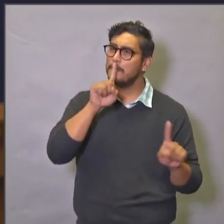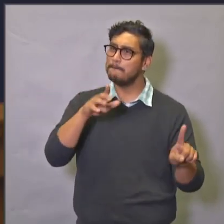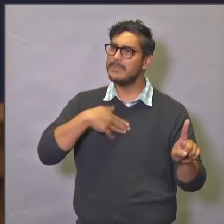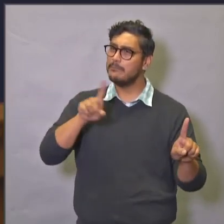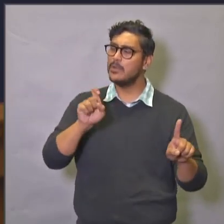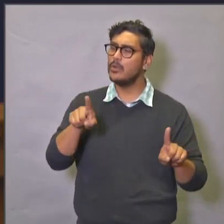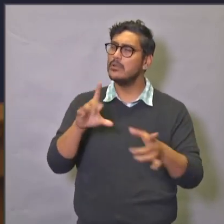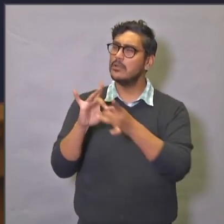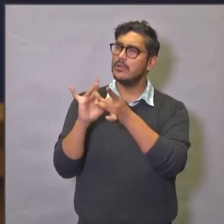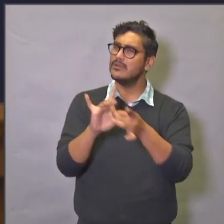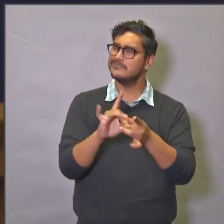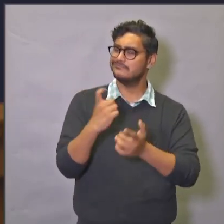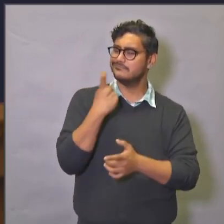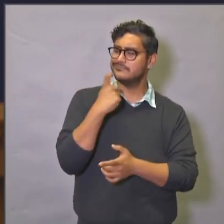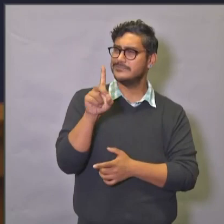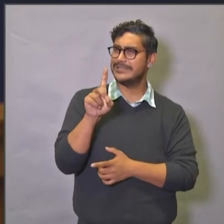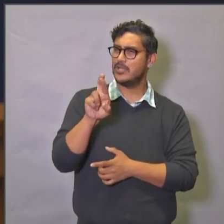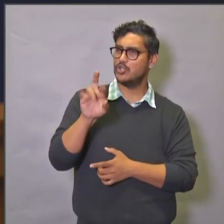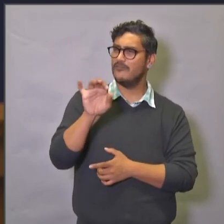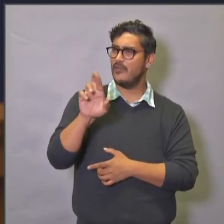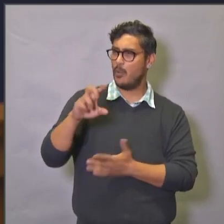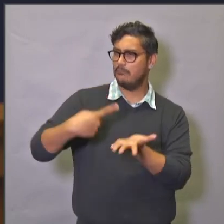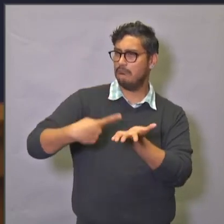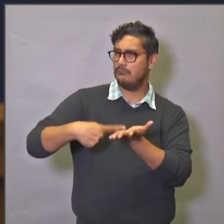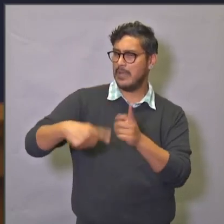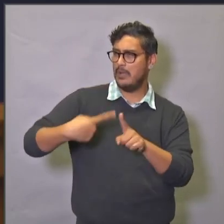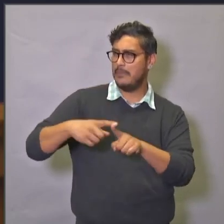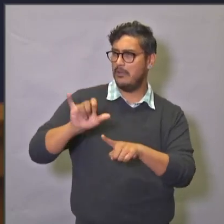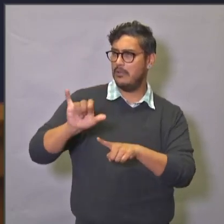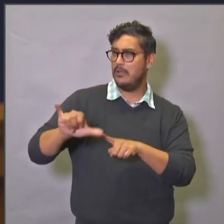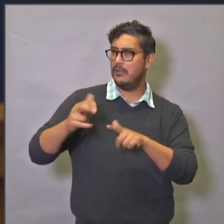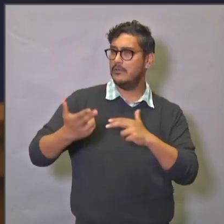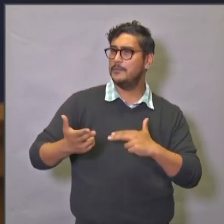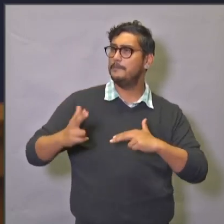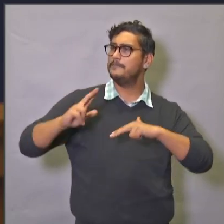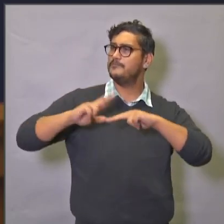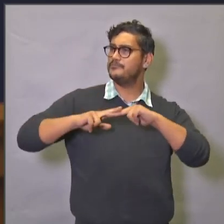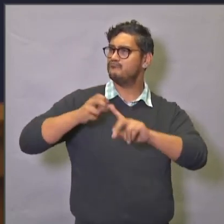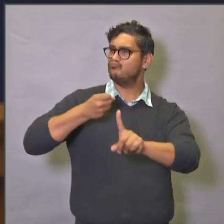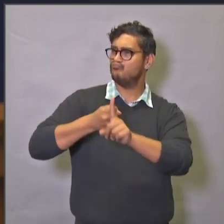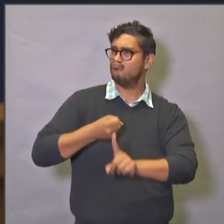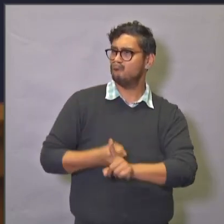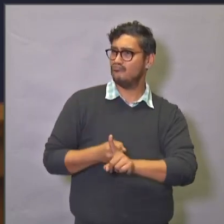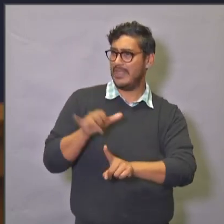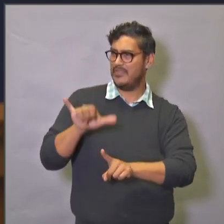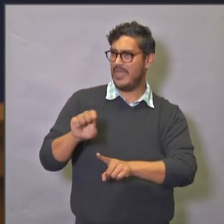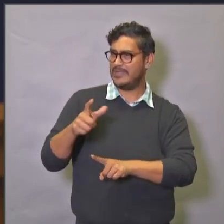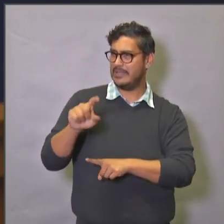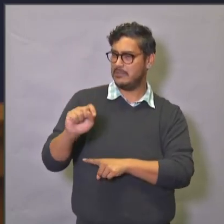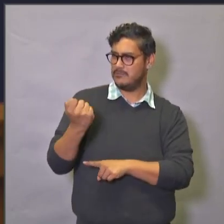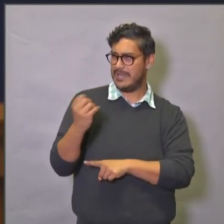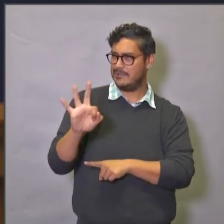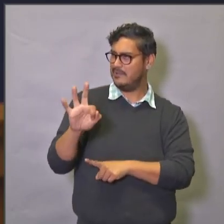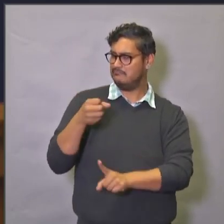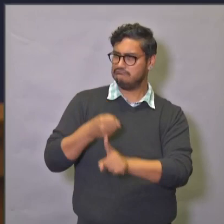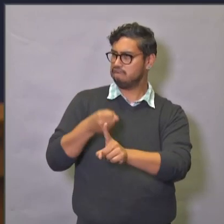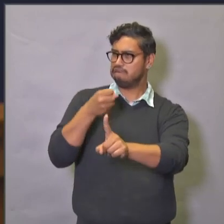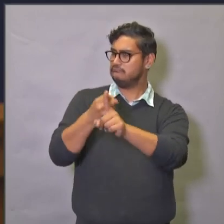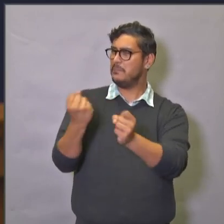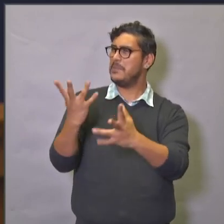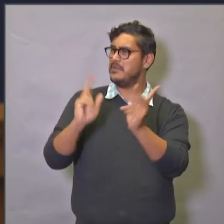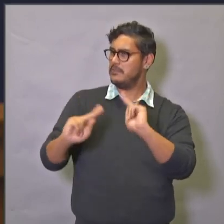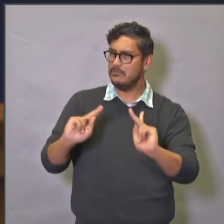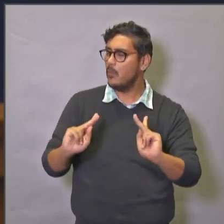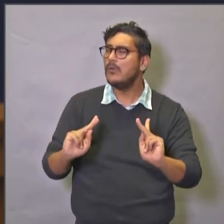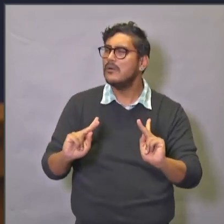que ver con lo que la doctora Ferrer discutió sobre el aumento de casos en la semana de septiembre 19 y qué significa esto